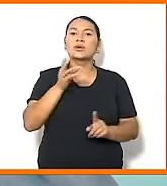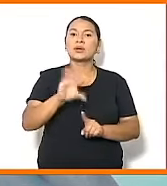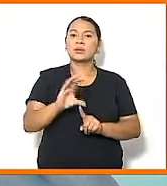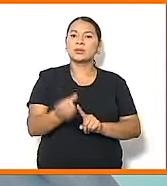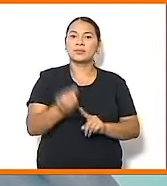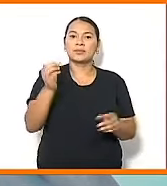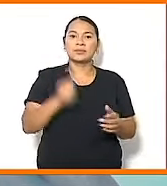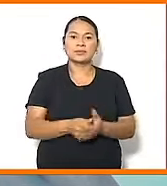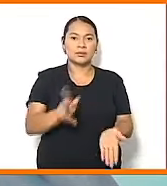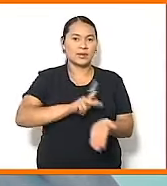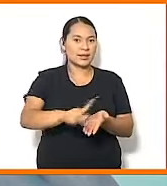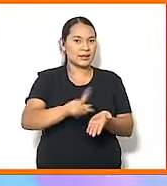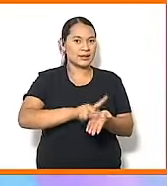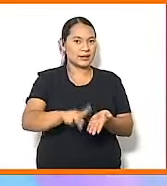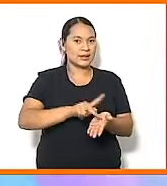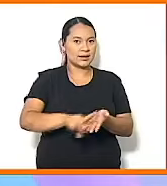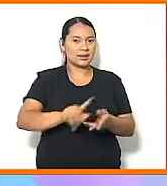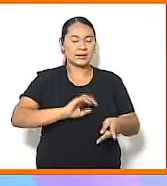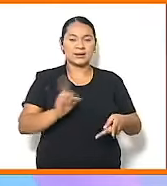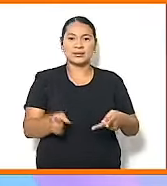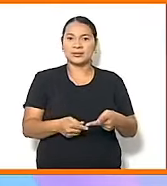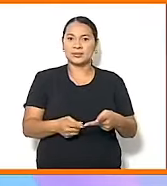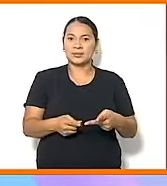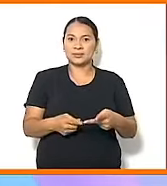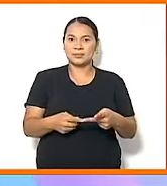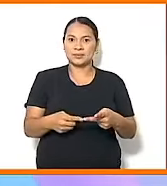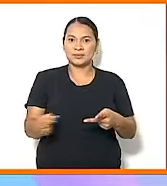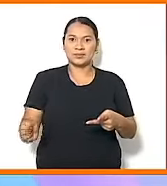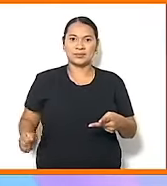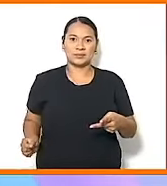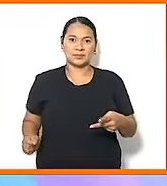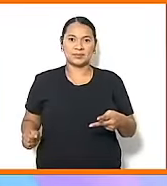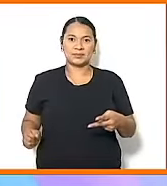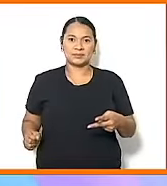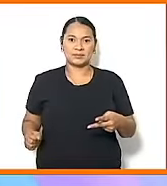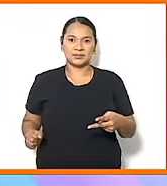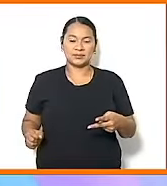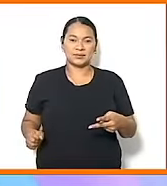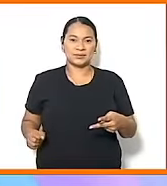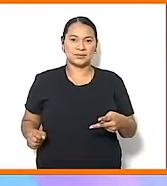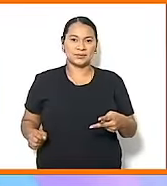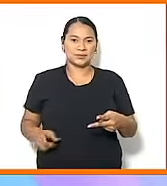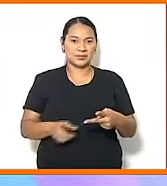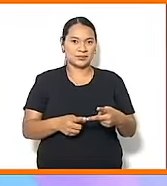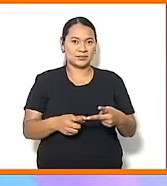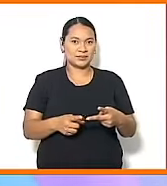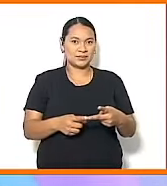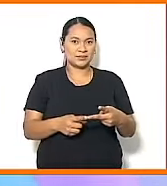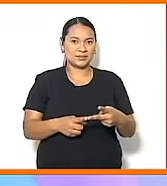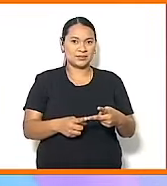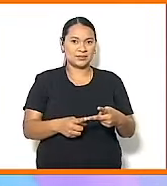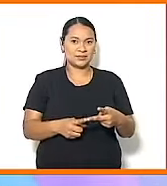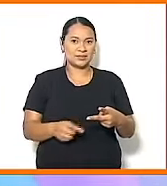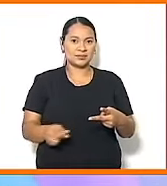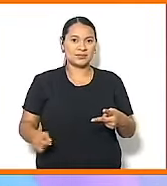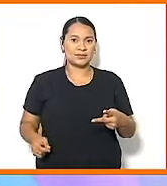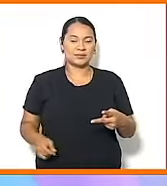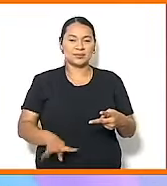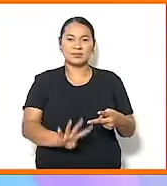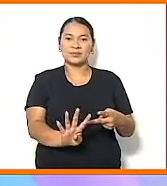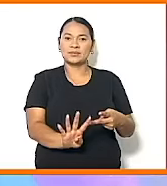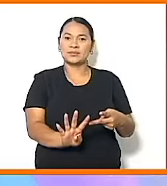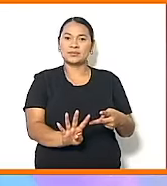catrachada tajaditas. Vamos a conocer cuál va a ser ese segundo número ganador y su primer dígito en nuestra posición 2 es el